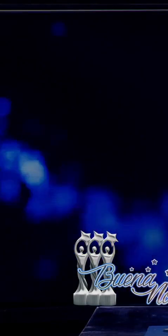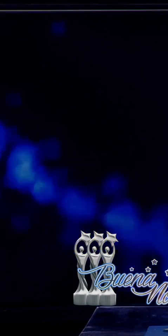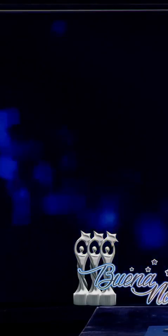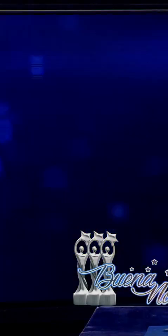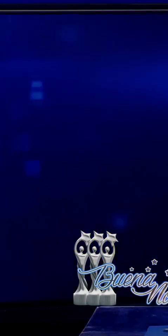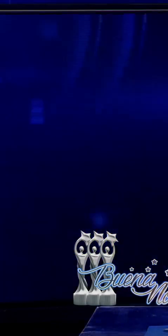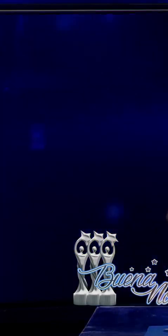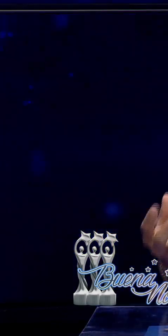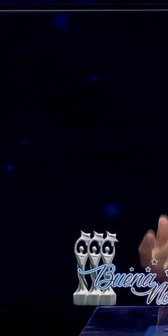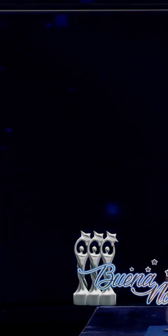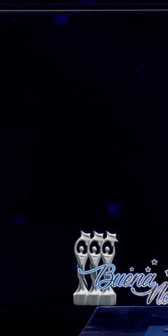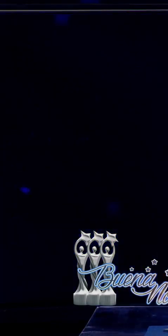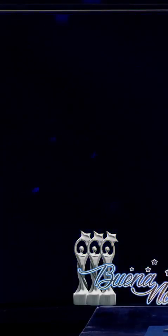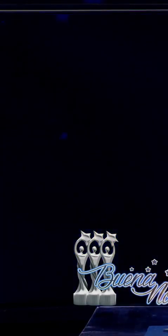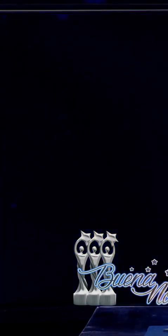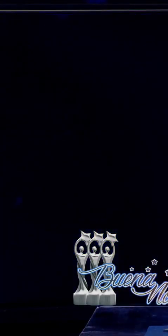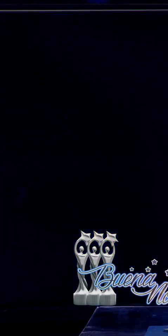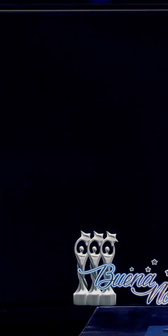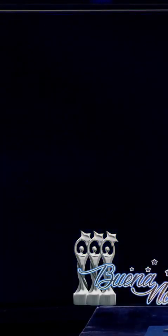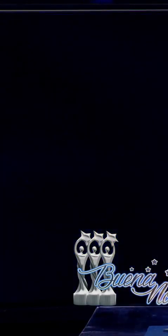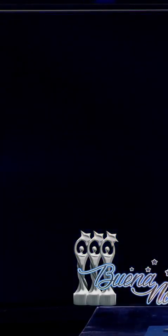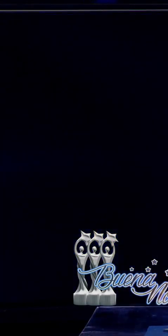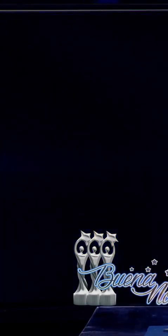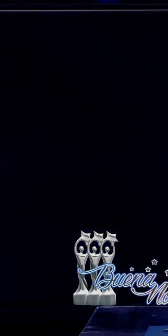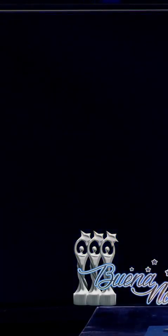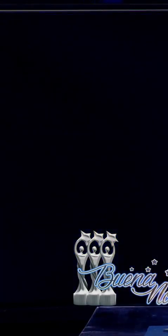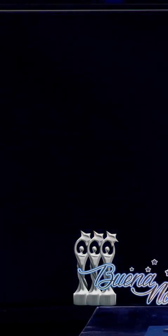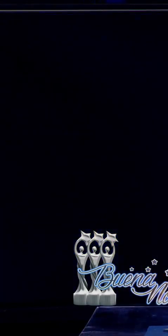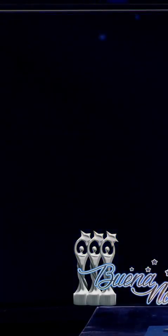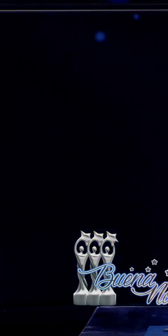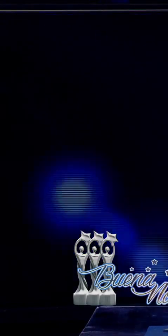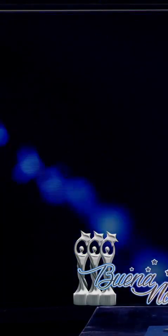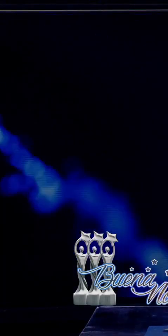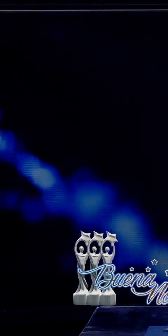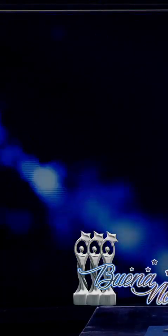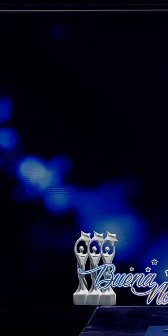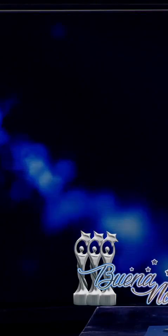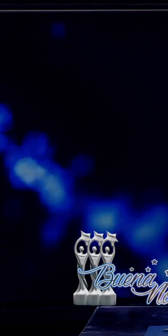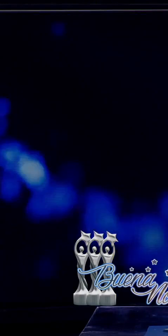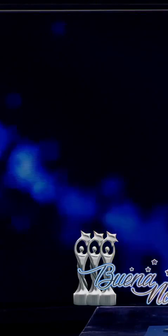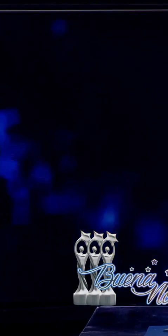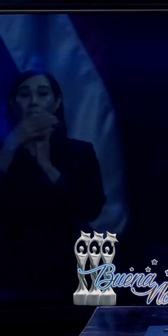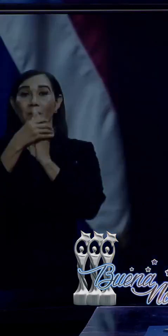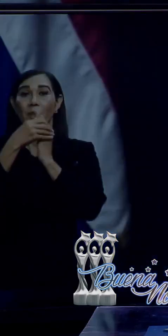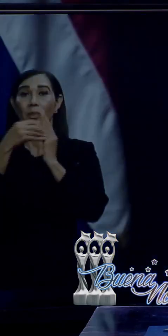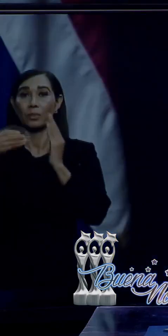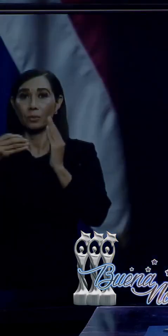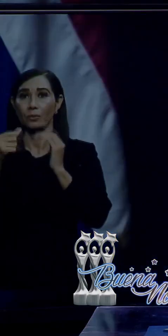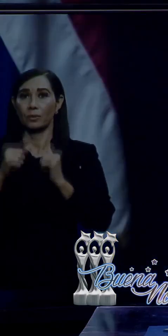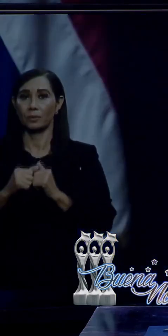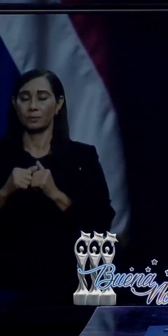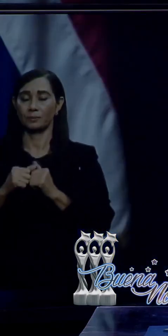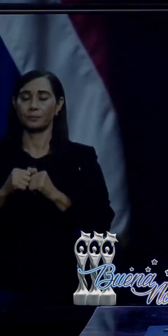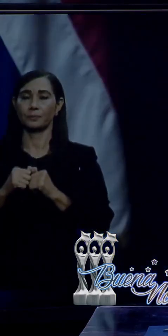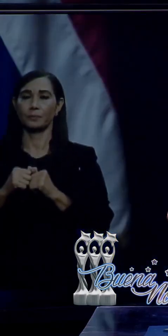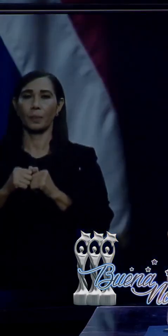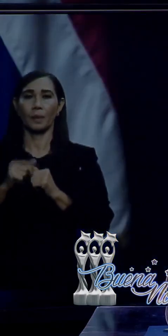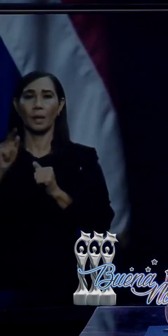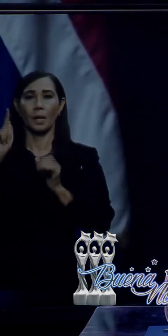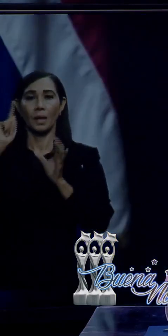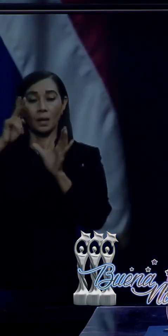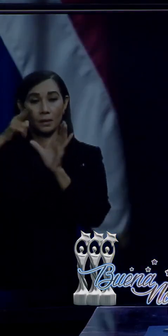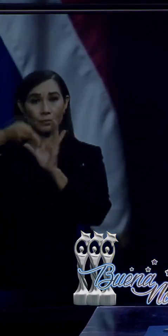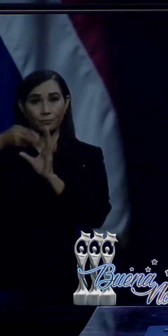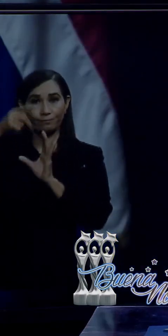con la satisfacción de lo expresado por el presidente entendible lo que dice el presidente está de